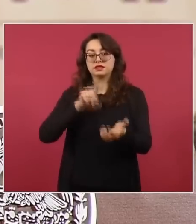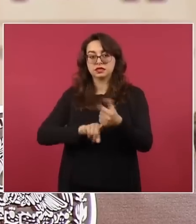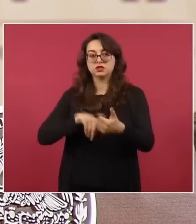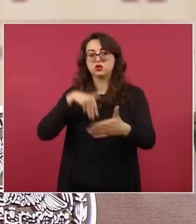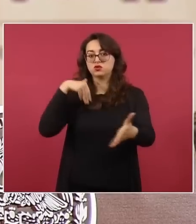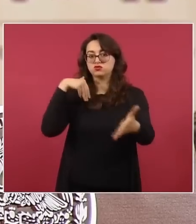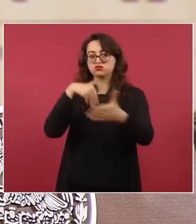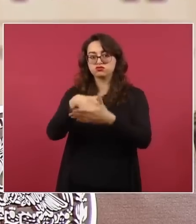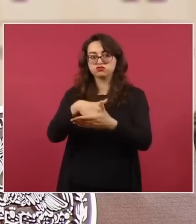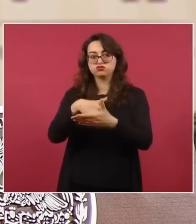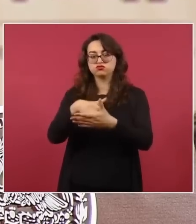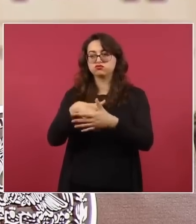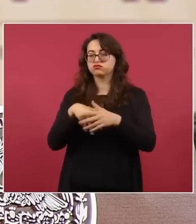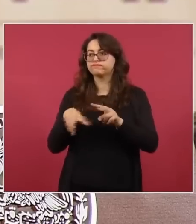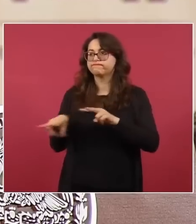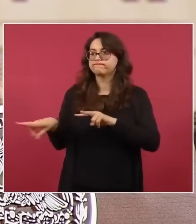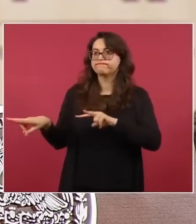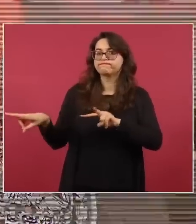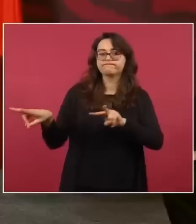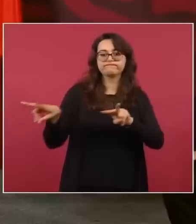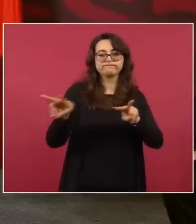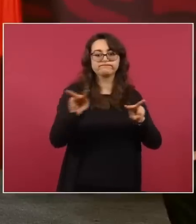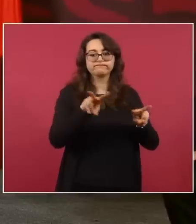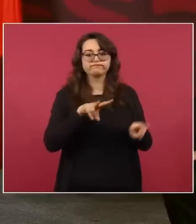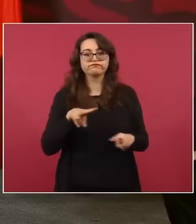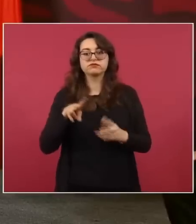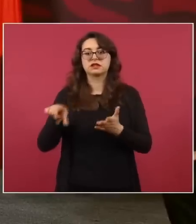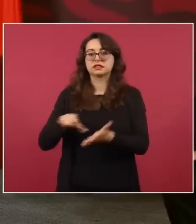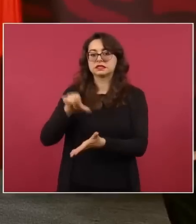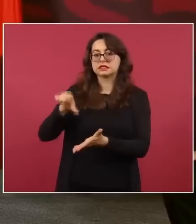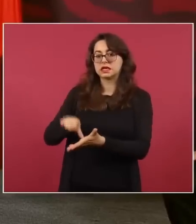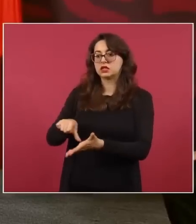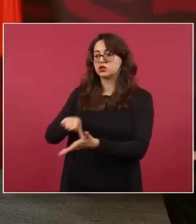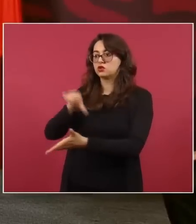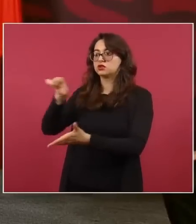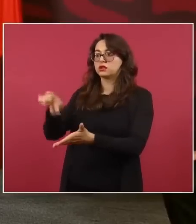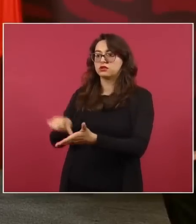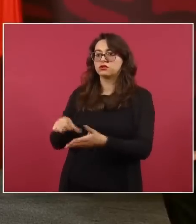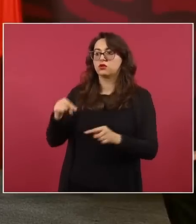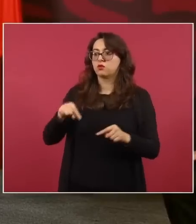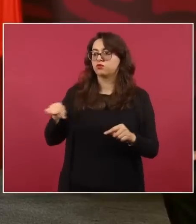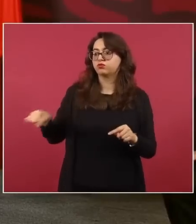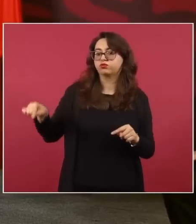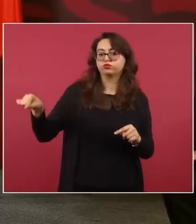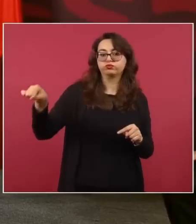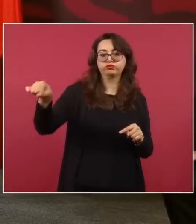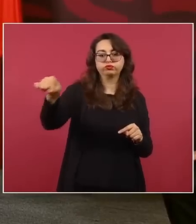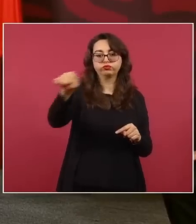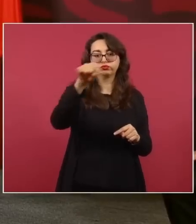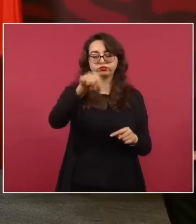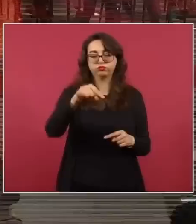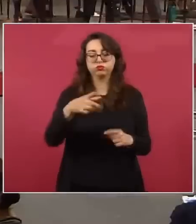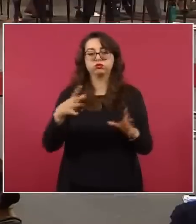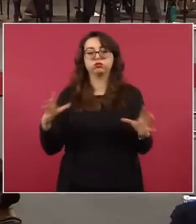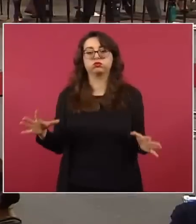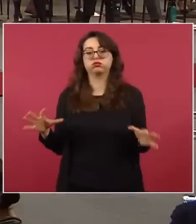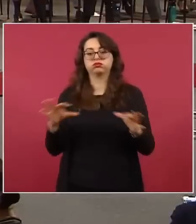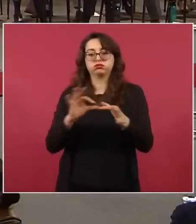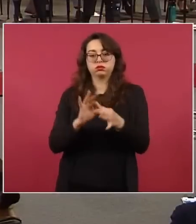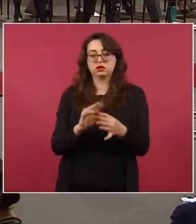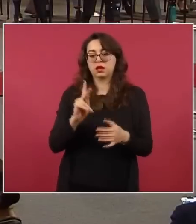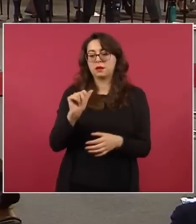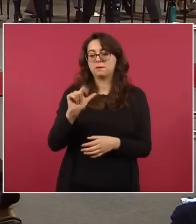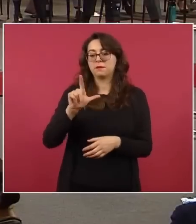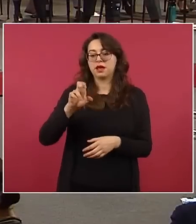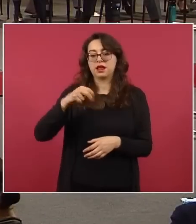un un intercambio nuevo centro cívico de Palenque en la estación del tren Maya nos va